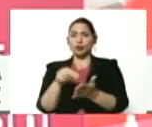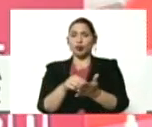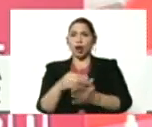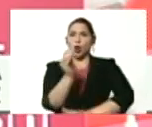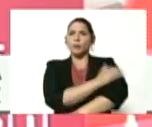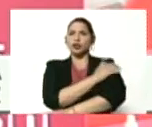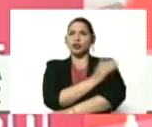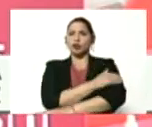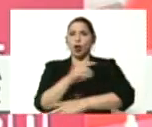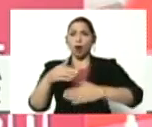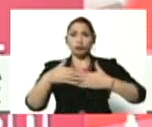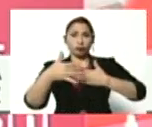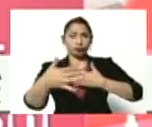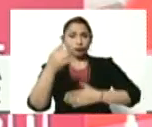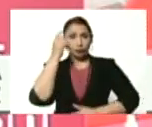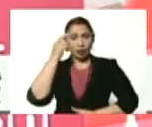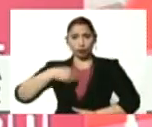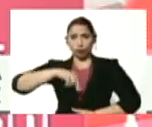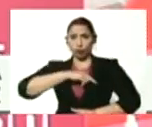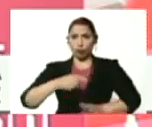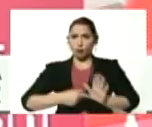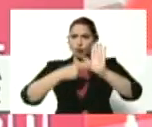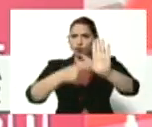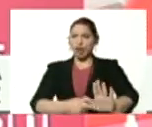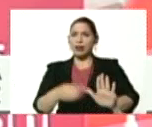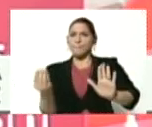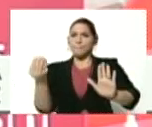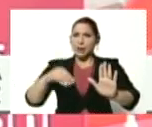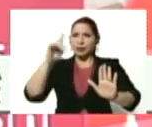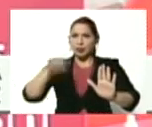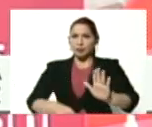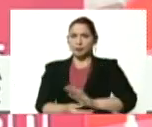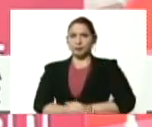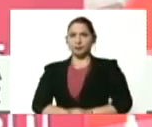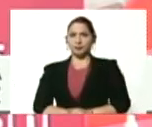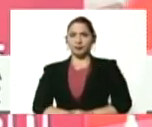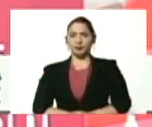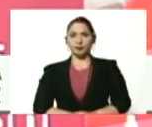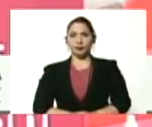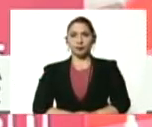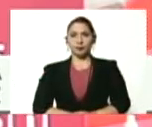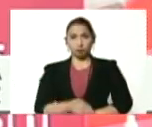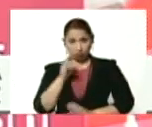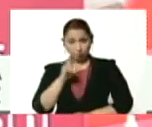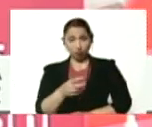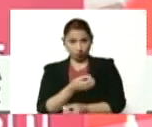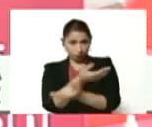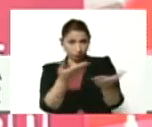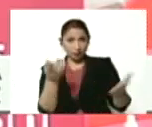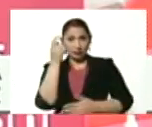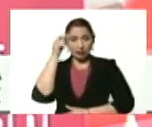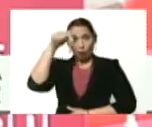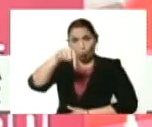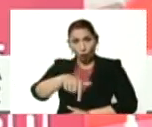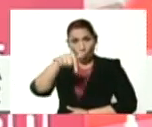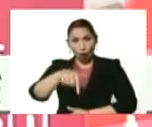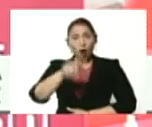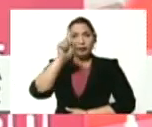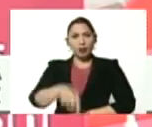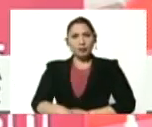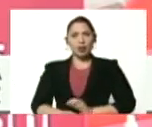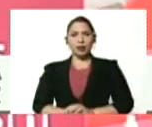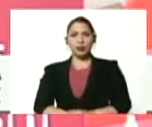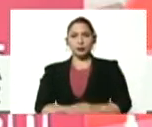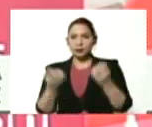y en los próximos días vamos a mostrar cómo, además de esto que van a ver ustedes el día de hoy, también se